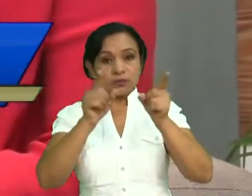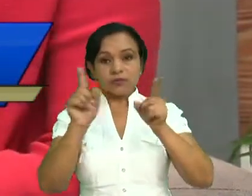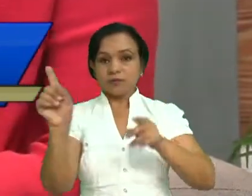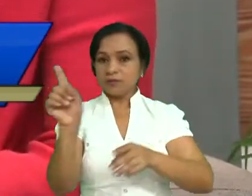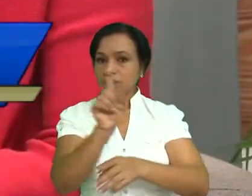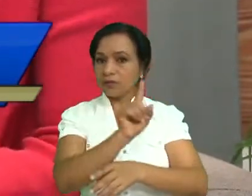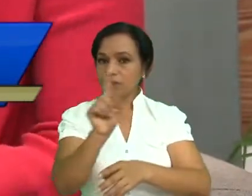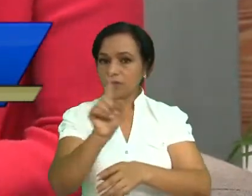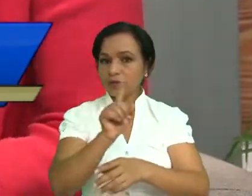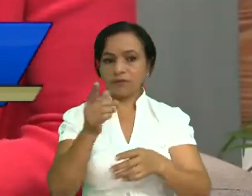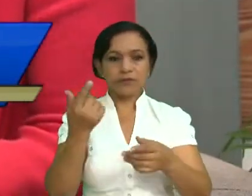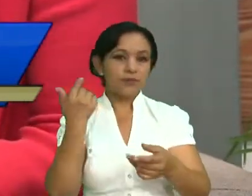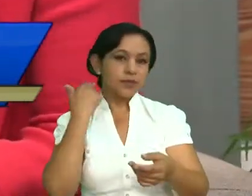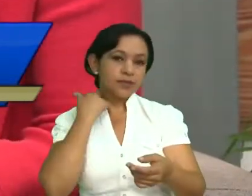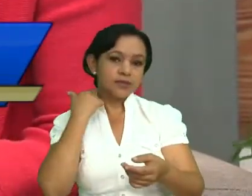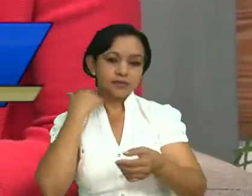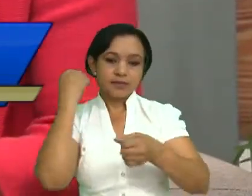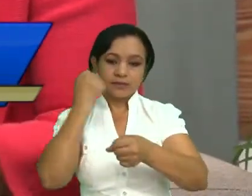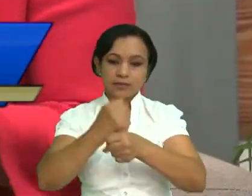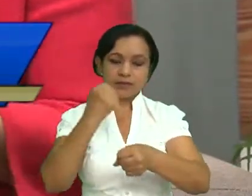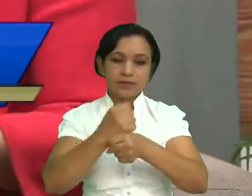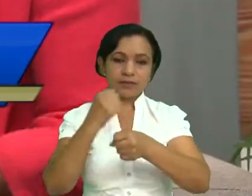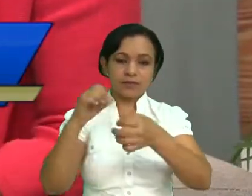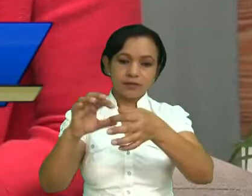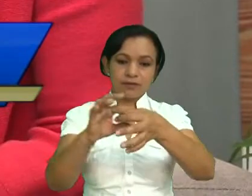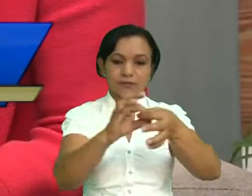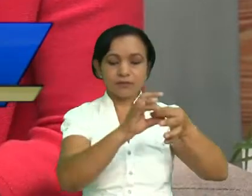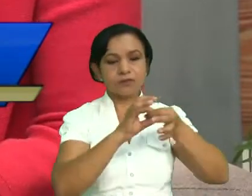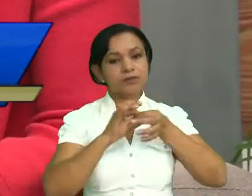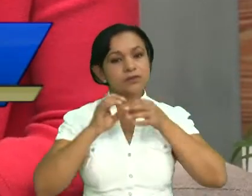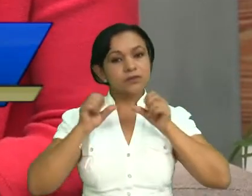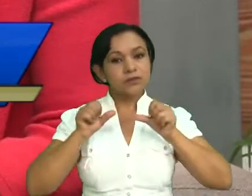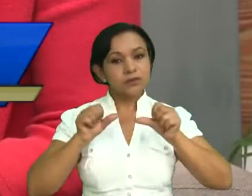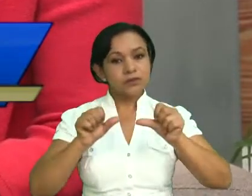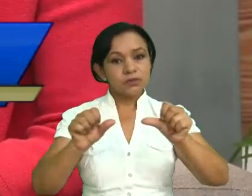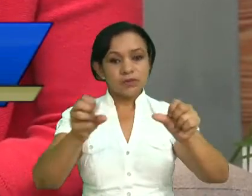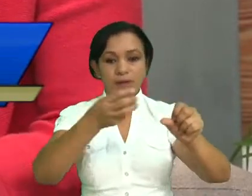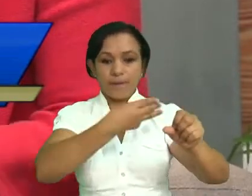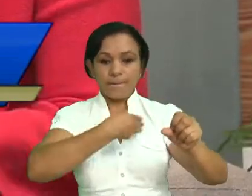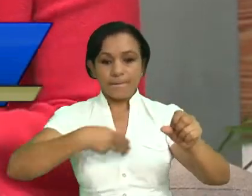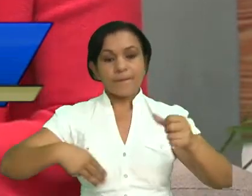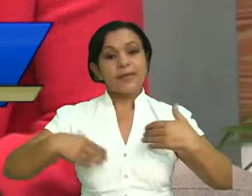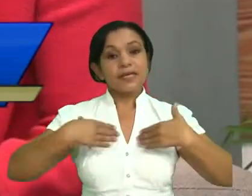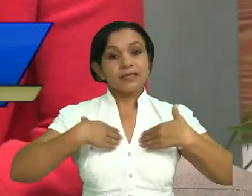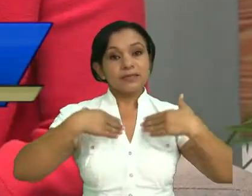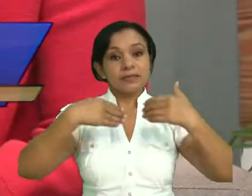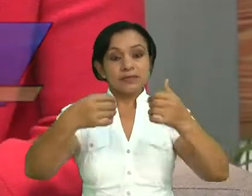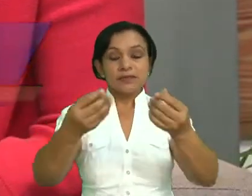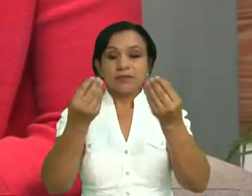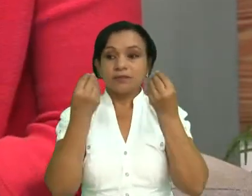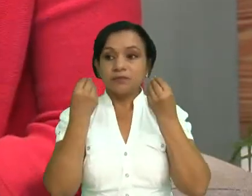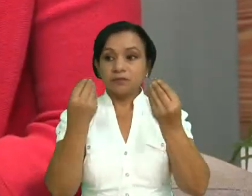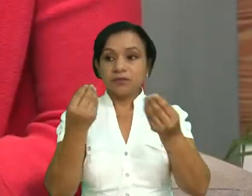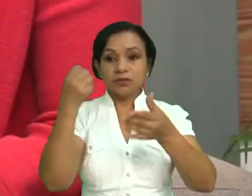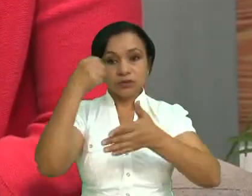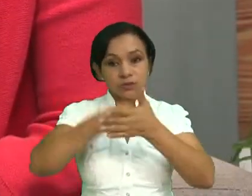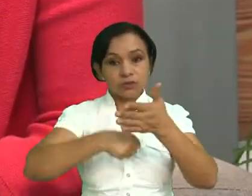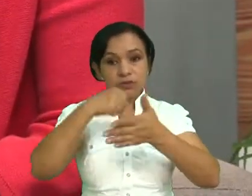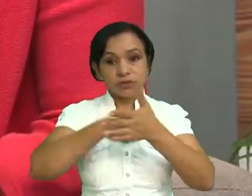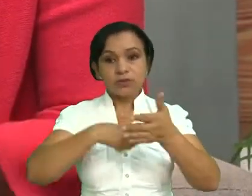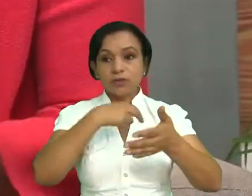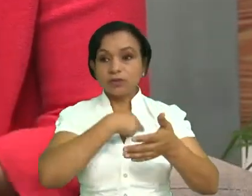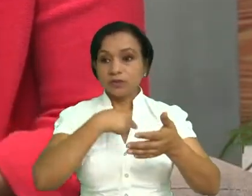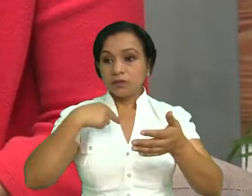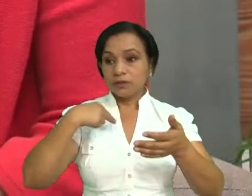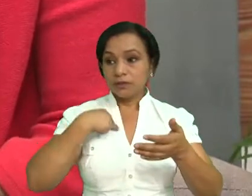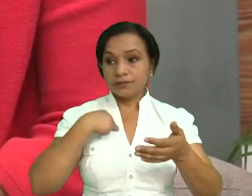porque trabajamos de la mano, articulado permanentemente con el Ministerio de Salud. Tenemos muchísimos esfuerzos que realizamos